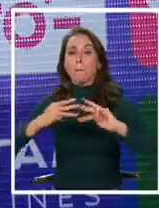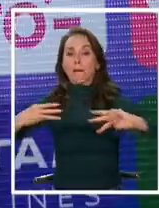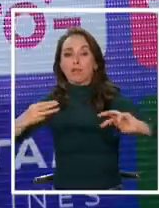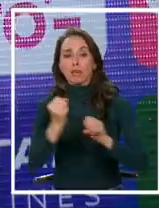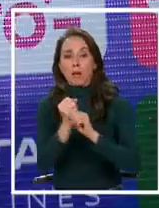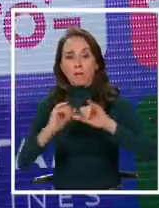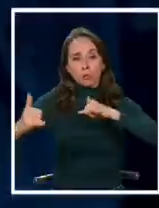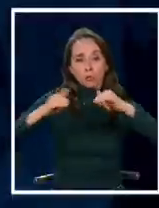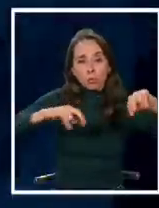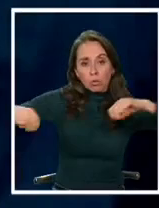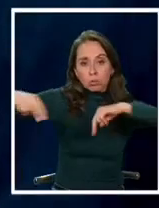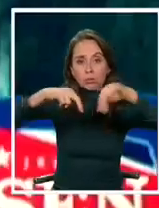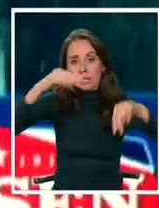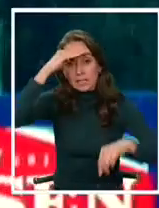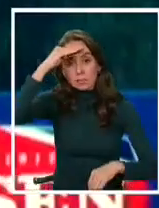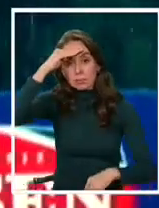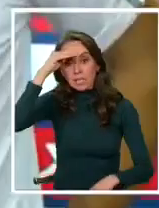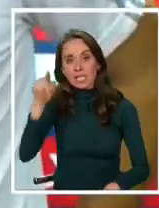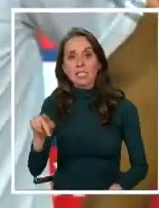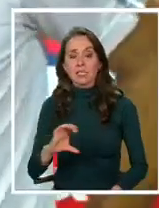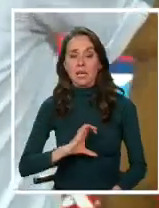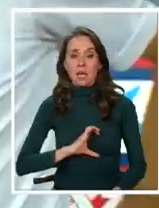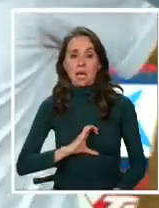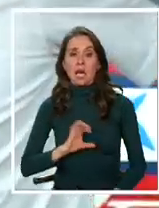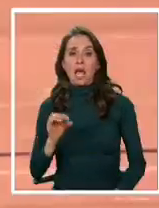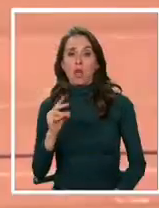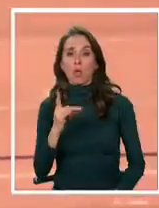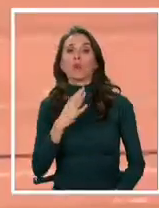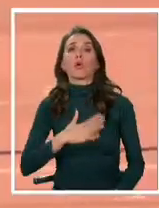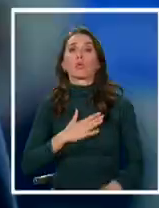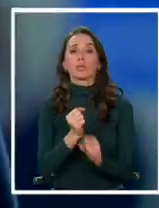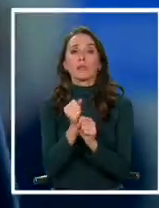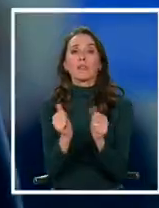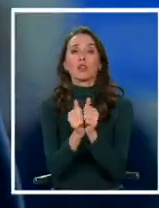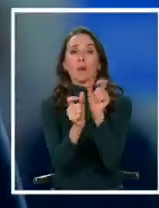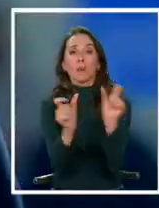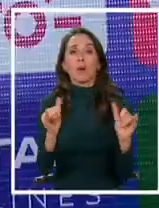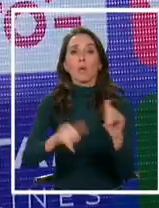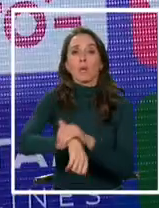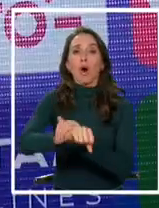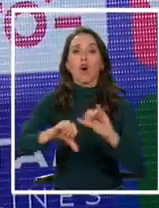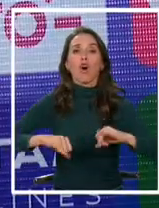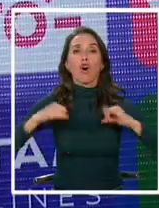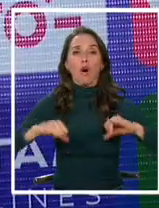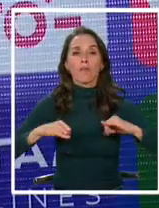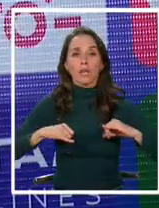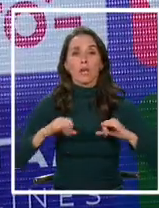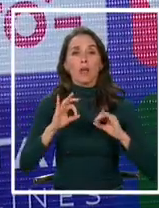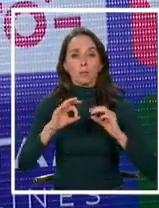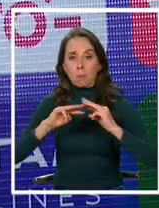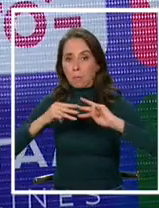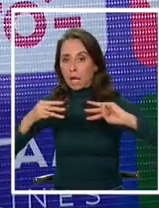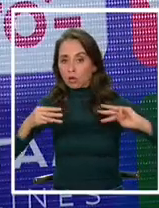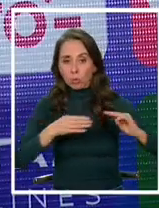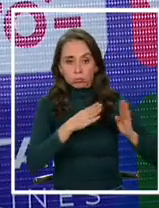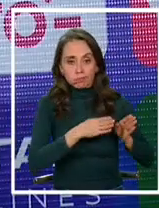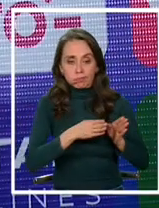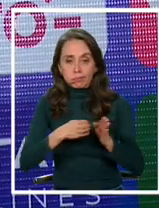trabajo experiencia Eduardo es un entrenador un técnico que le gusta trabajar con la gente joven muy